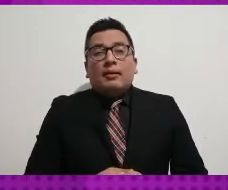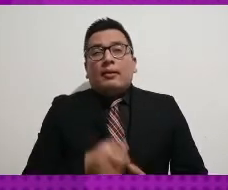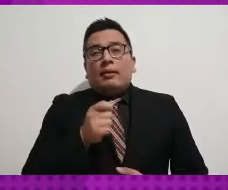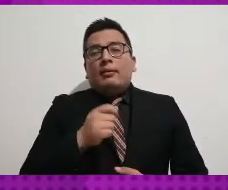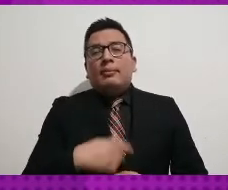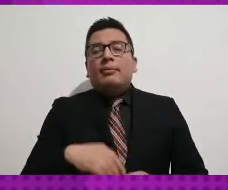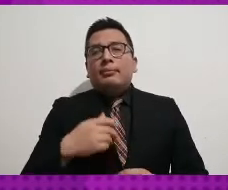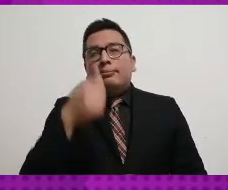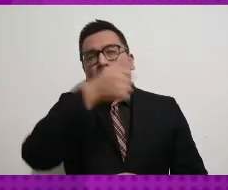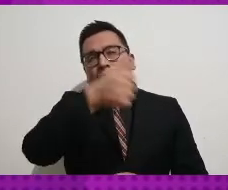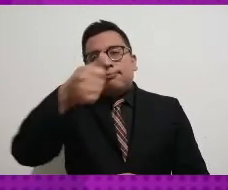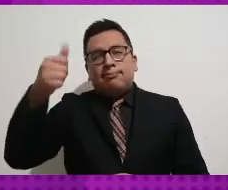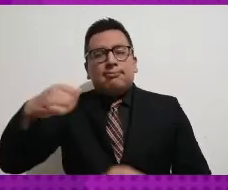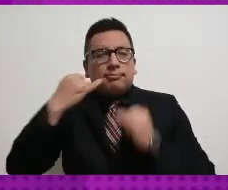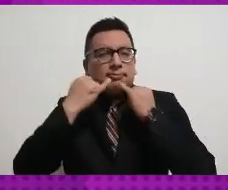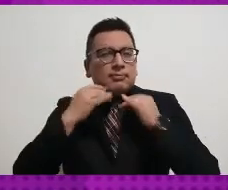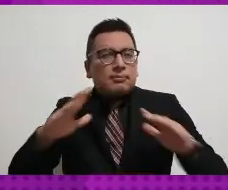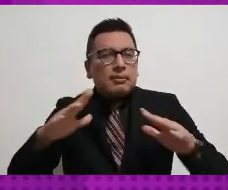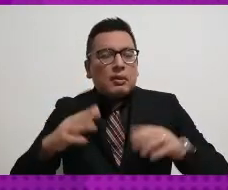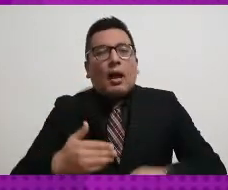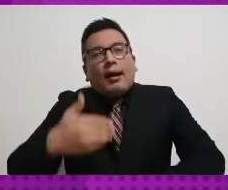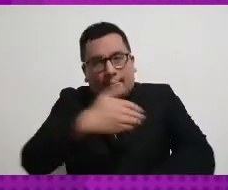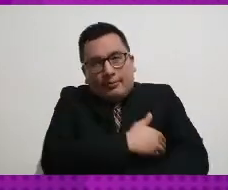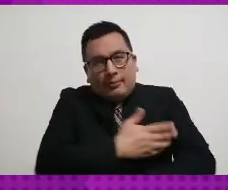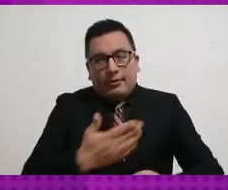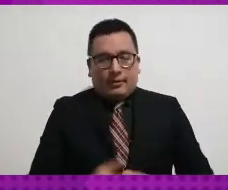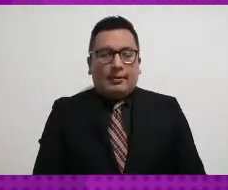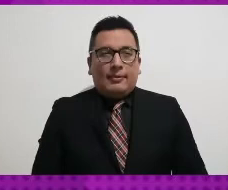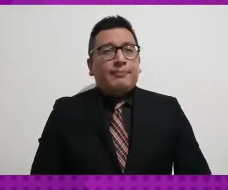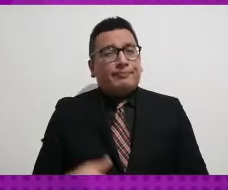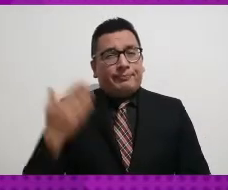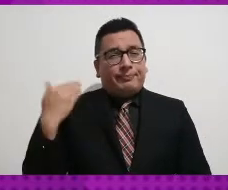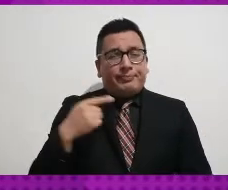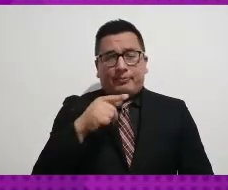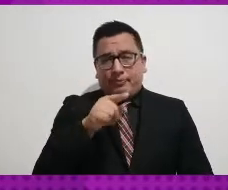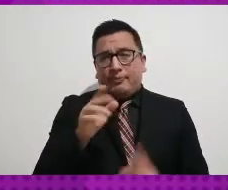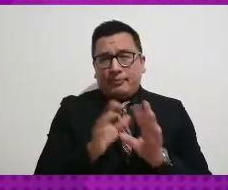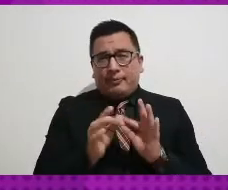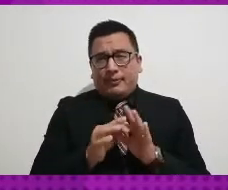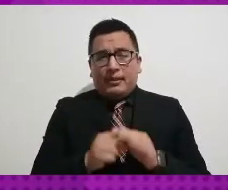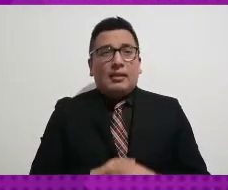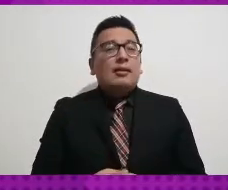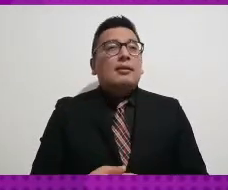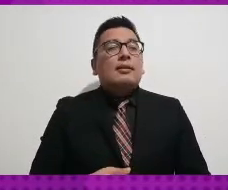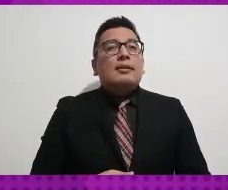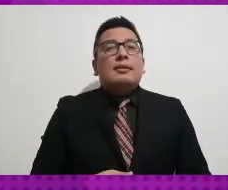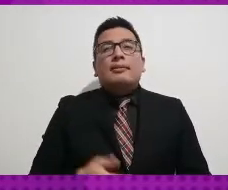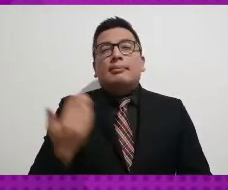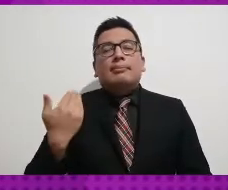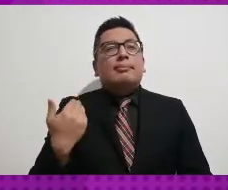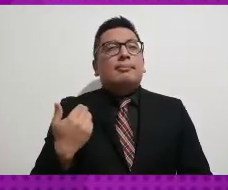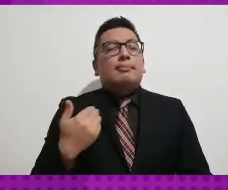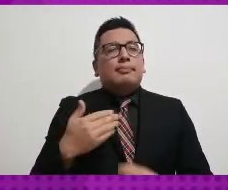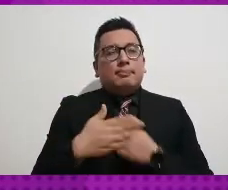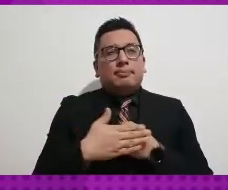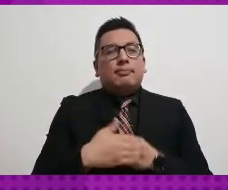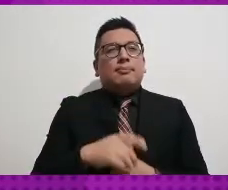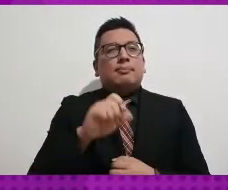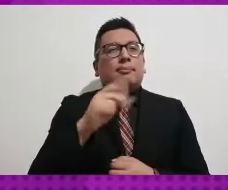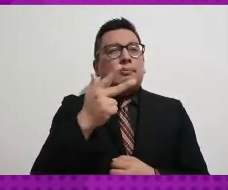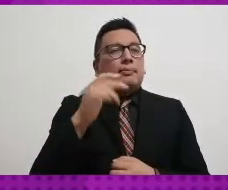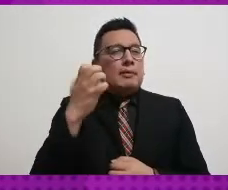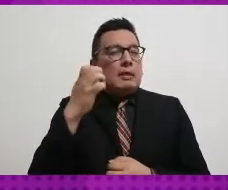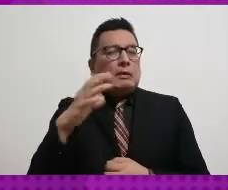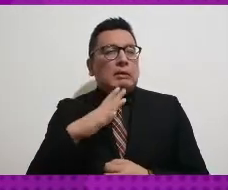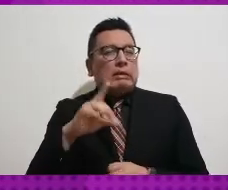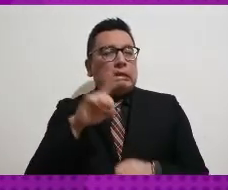la protección de los datos personales. Como muy acertadamente usted señala, bueno, pues el día 28 de enero se conmemora el Día